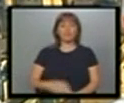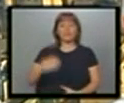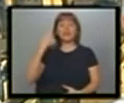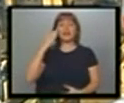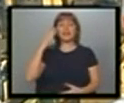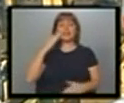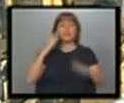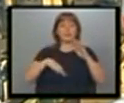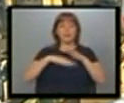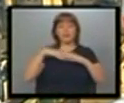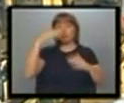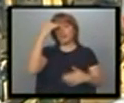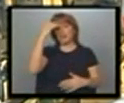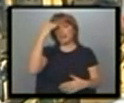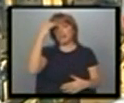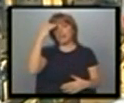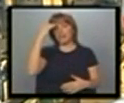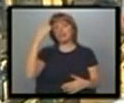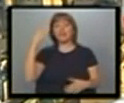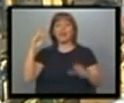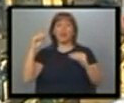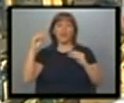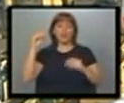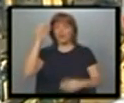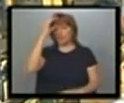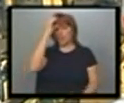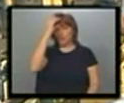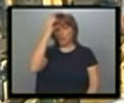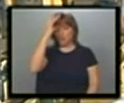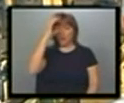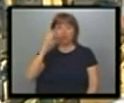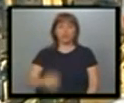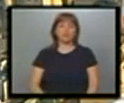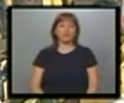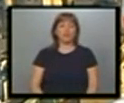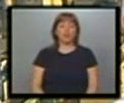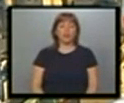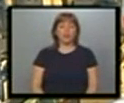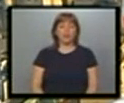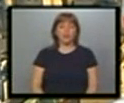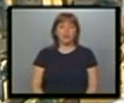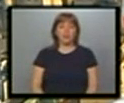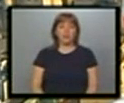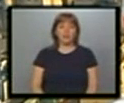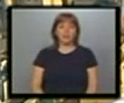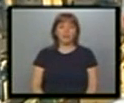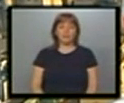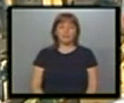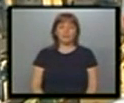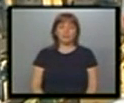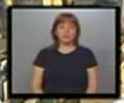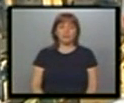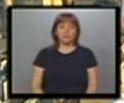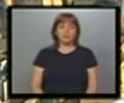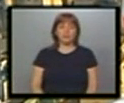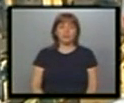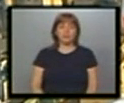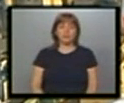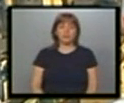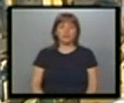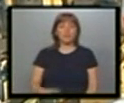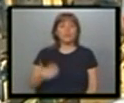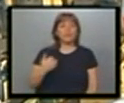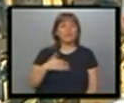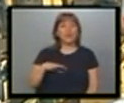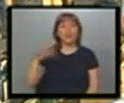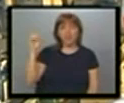Los próximos no van a ser tan fríos, de a poco va a ir subiendo la temperatura, algo de inestabilidad hacia el fin de esta semana. ¿El sol? ¿Vamos a